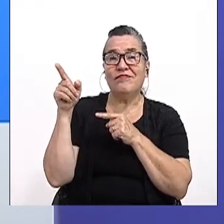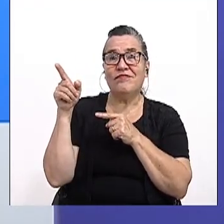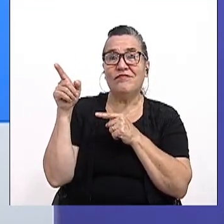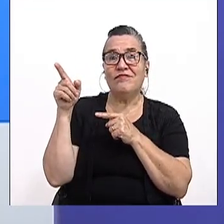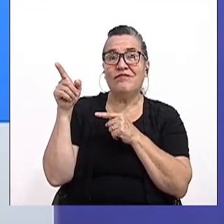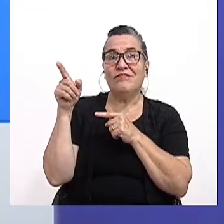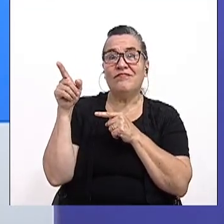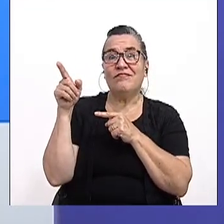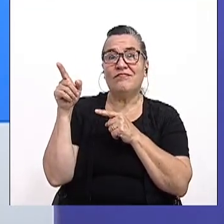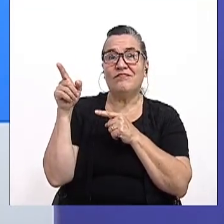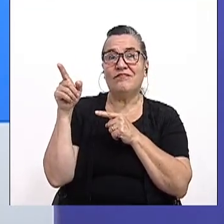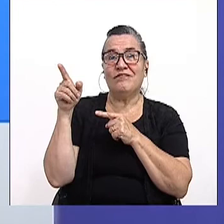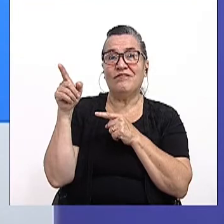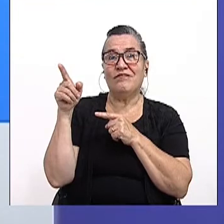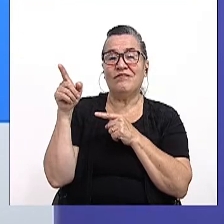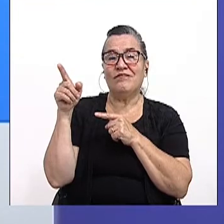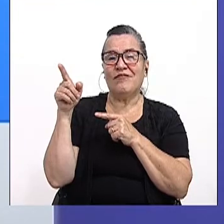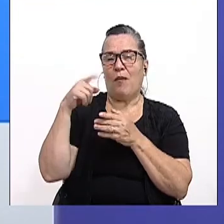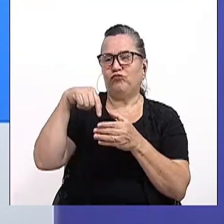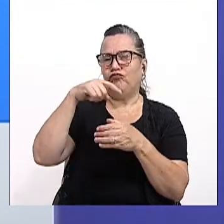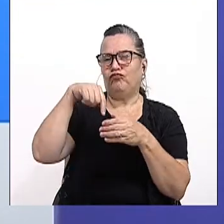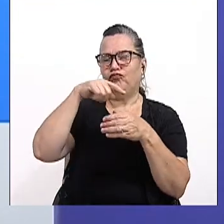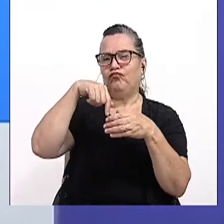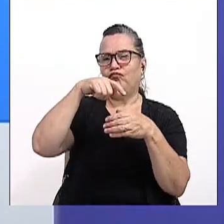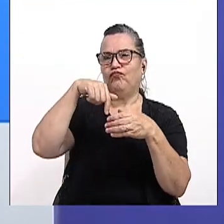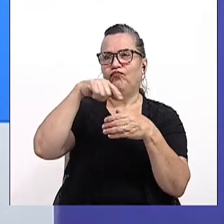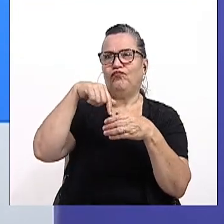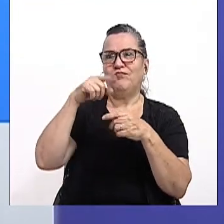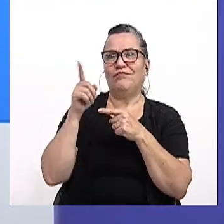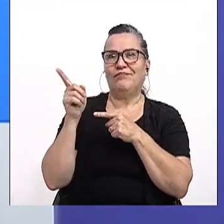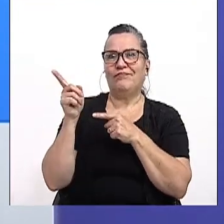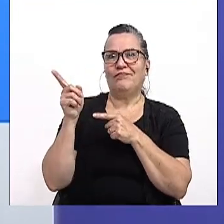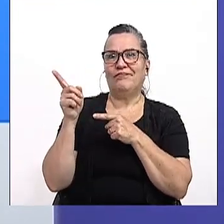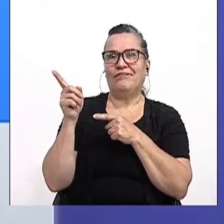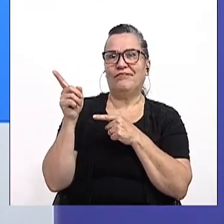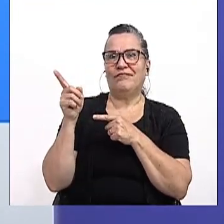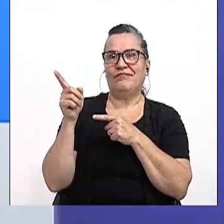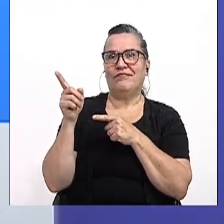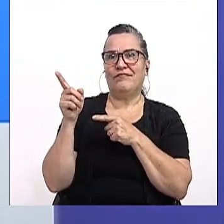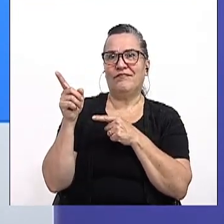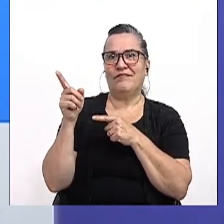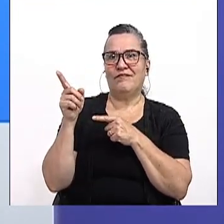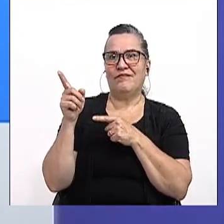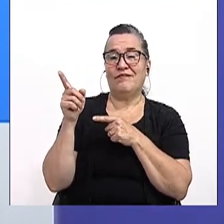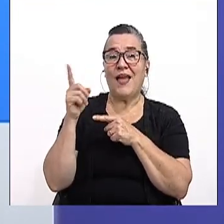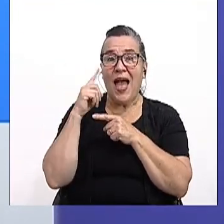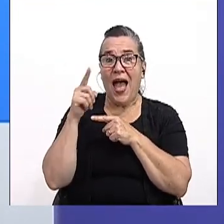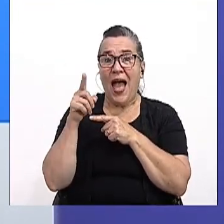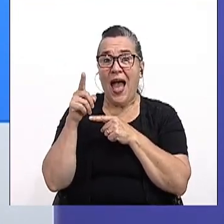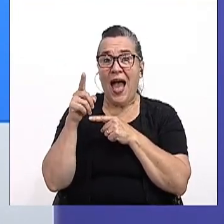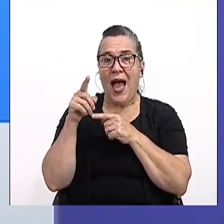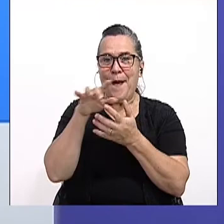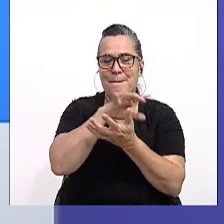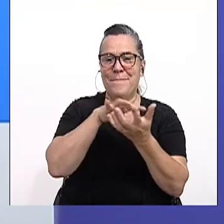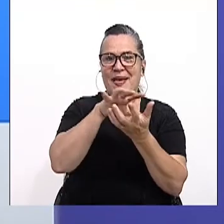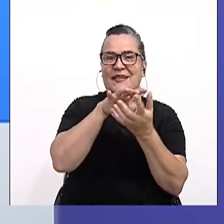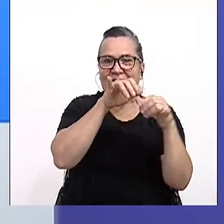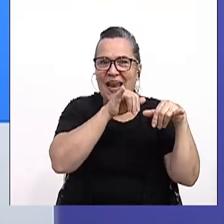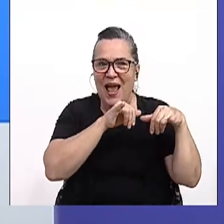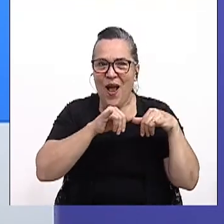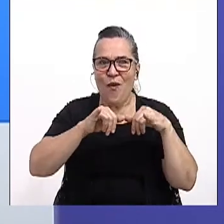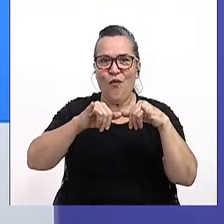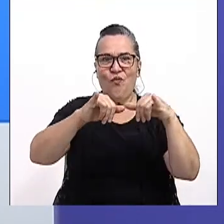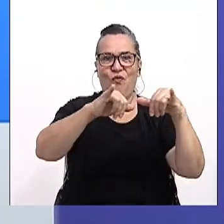a ayudar a mezclar estas dos sustancias y vemos que se da una